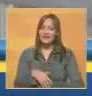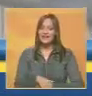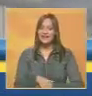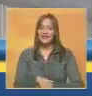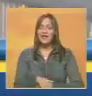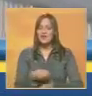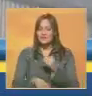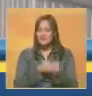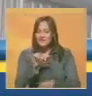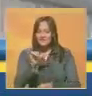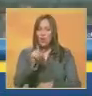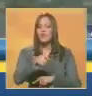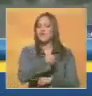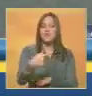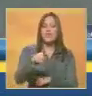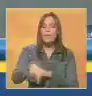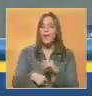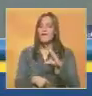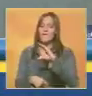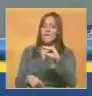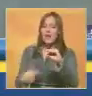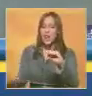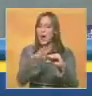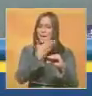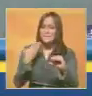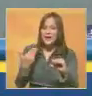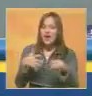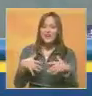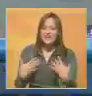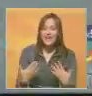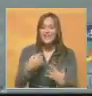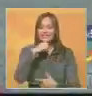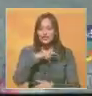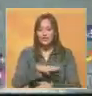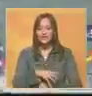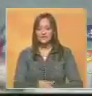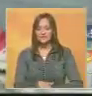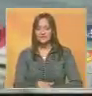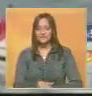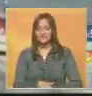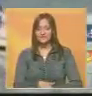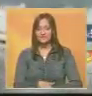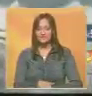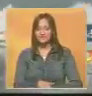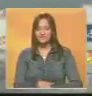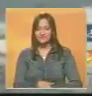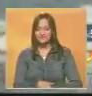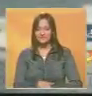catalogó el lanzamiento y posterior recepción como los mejores de la historia. Ahí está.